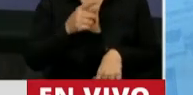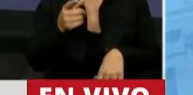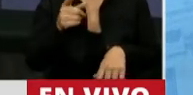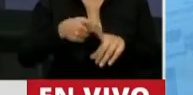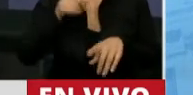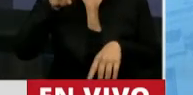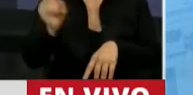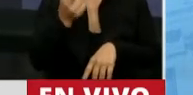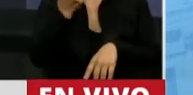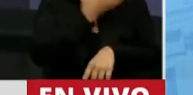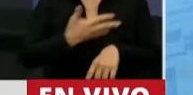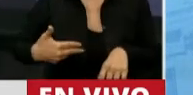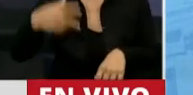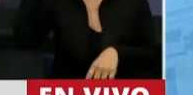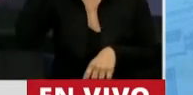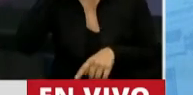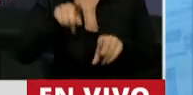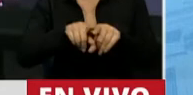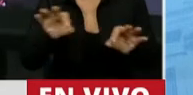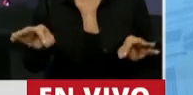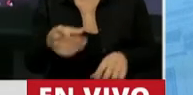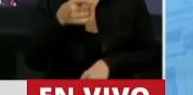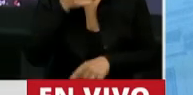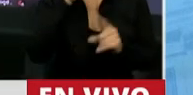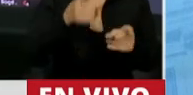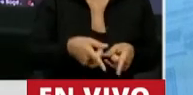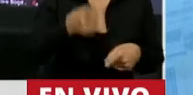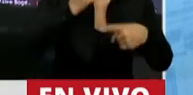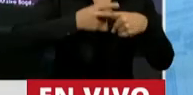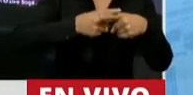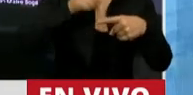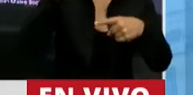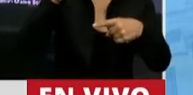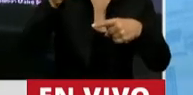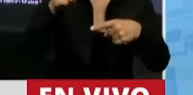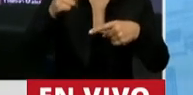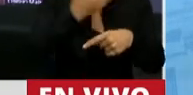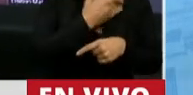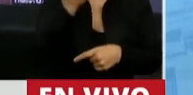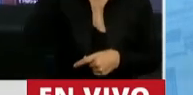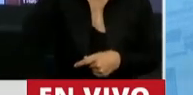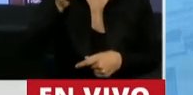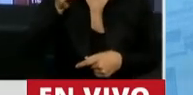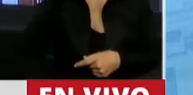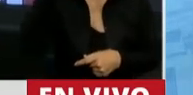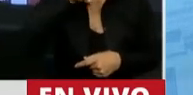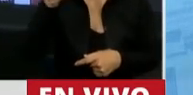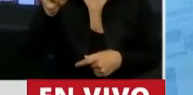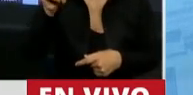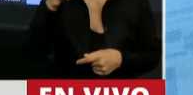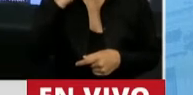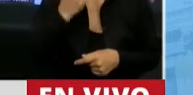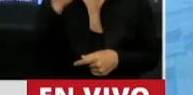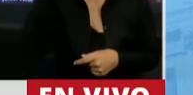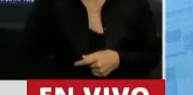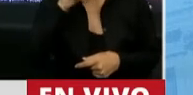un presidente, como pasó con Néstor Kirchner, o como pasó también en el Festival de Fuerza Bruta cuando fue el 9 de julio del Bicentenario,